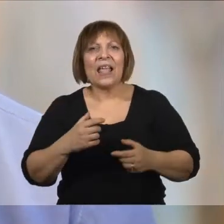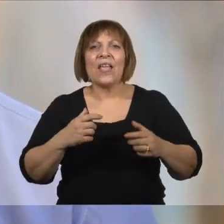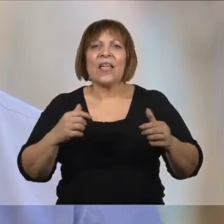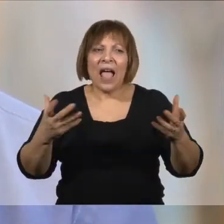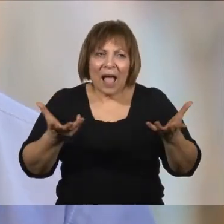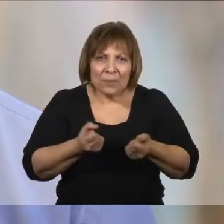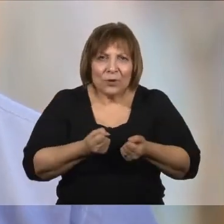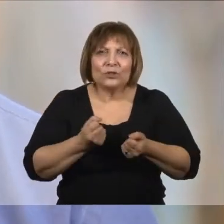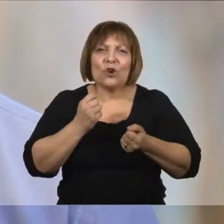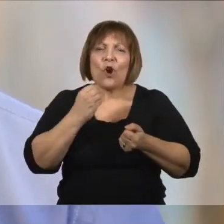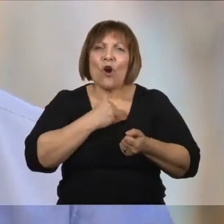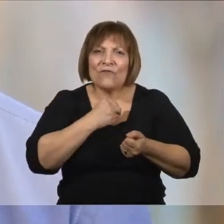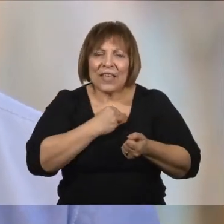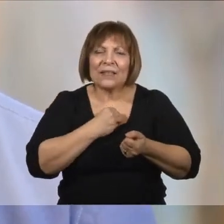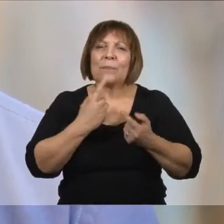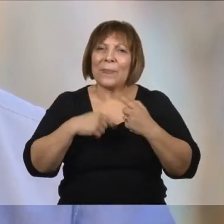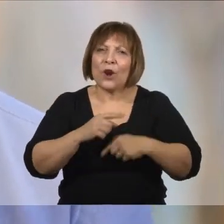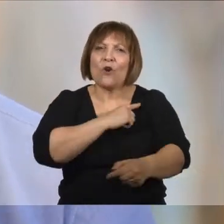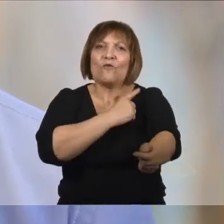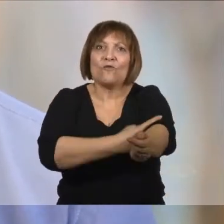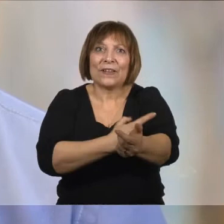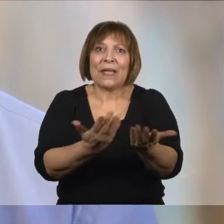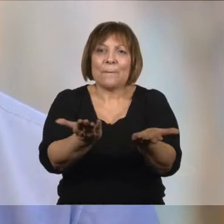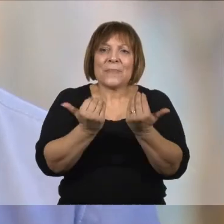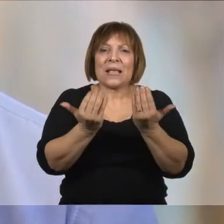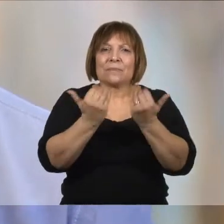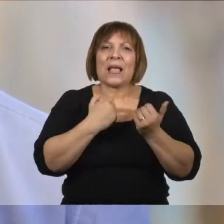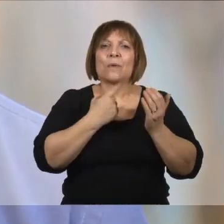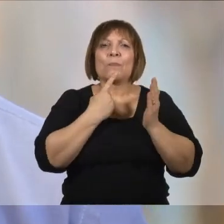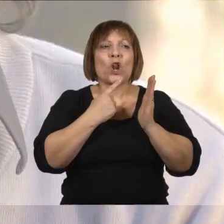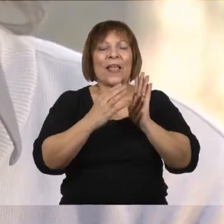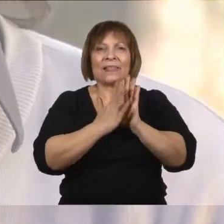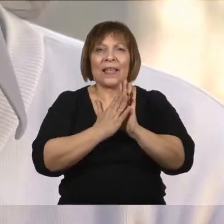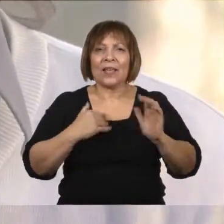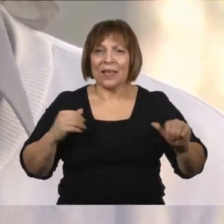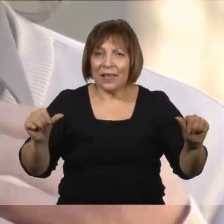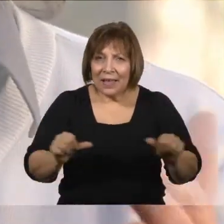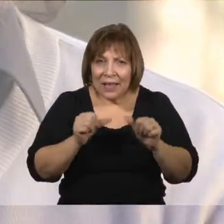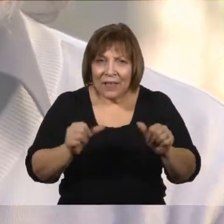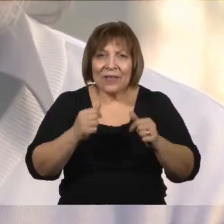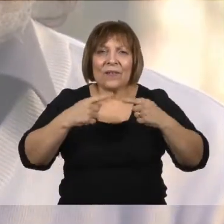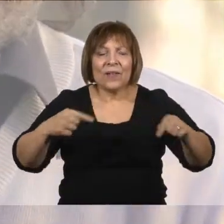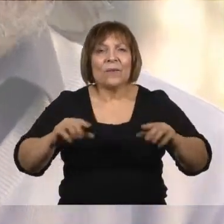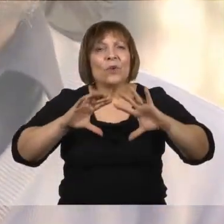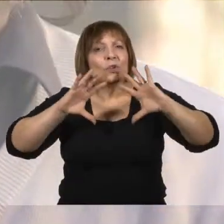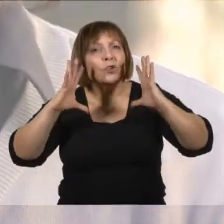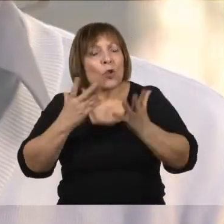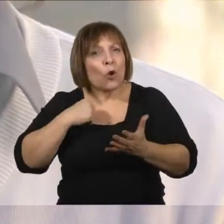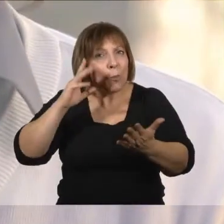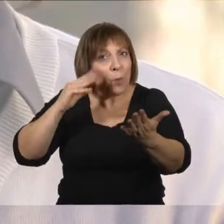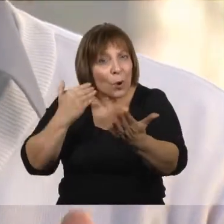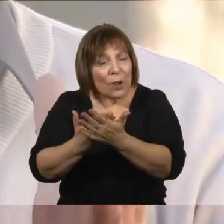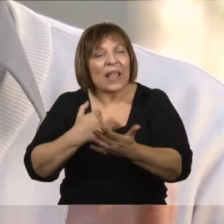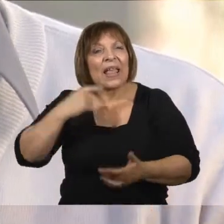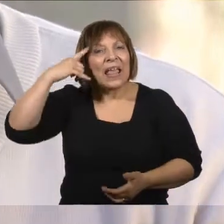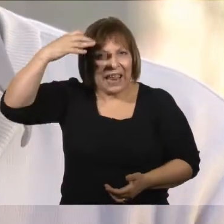creer, por confiar, pero sobre todo por fortalecer las políticas de juventud. Por todo lo que hicimos, de lo que hoy rendimos cuenta y por el futuro que